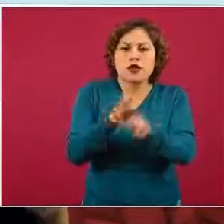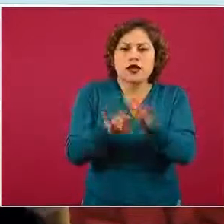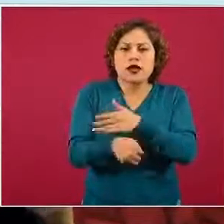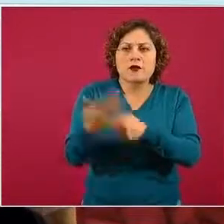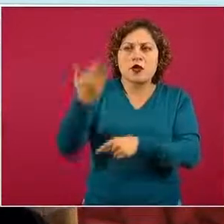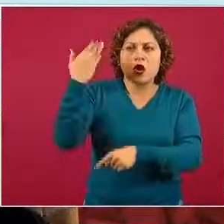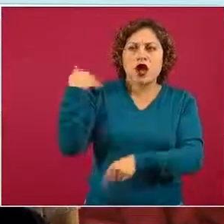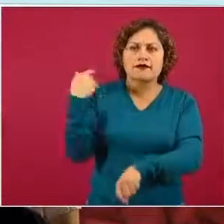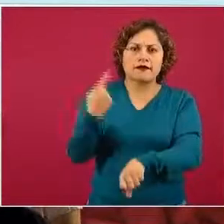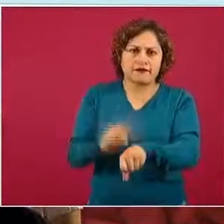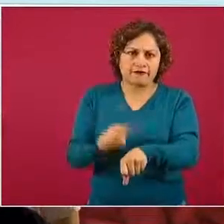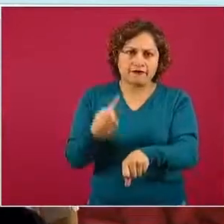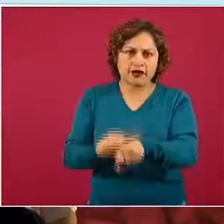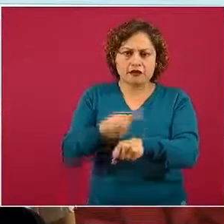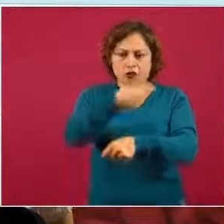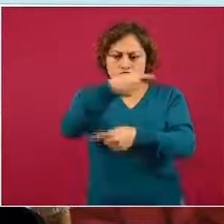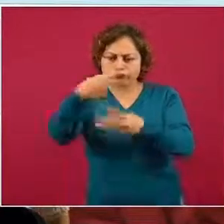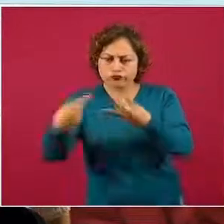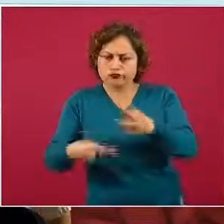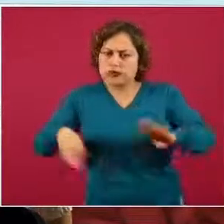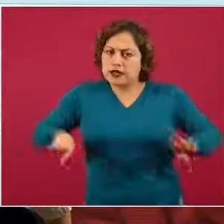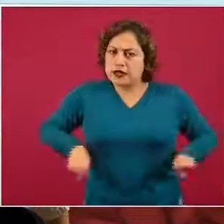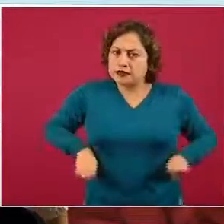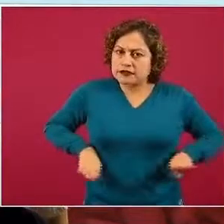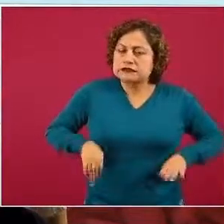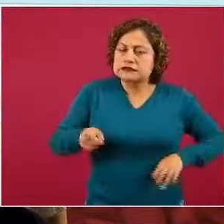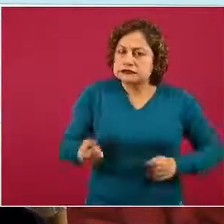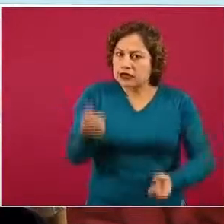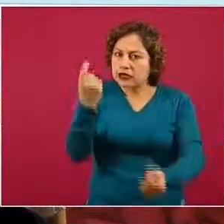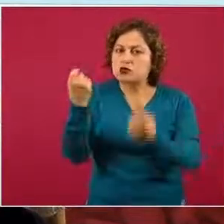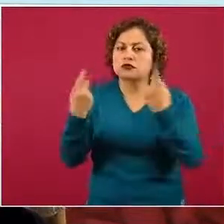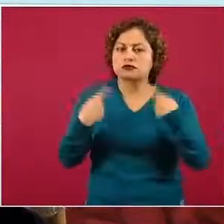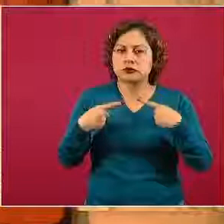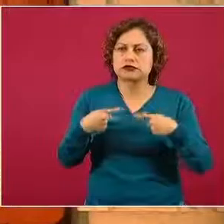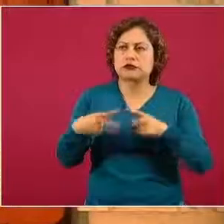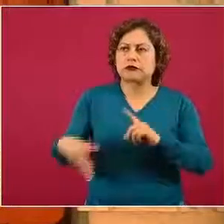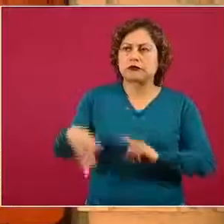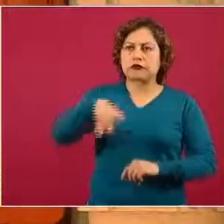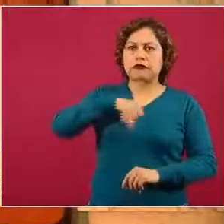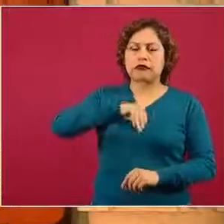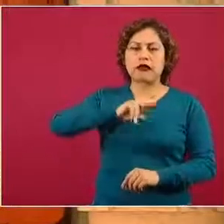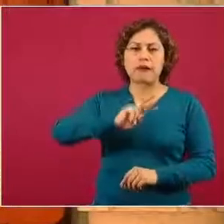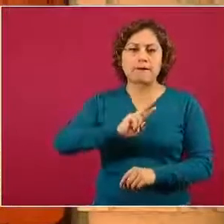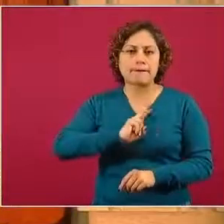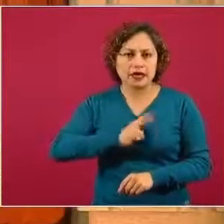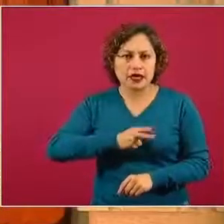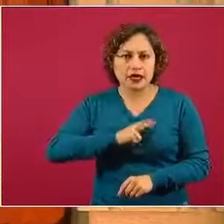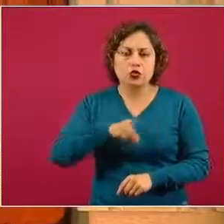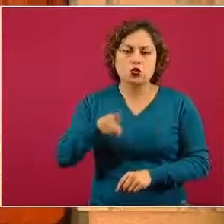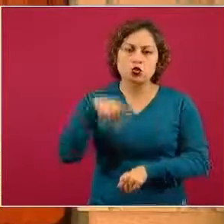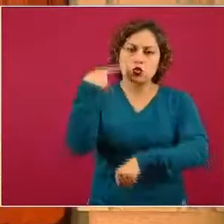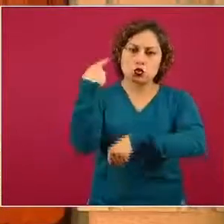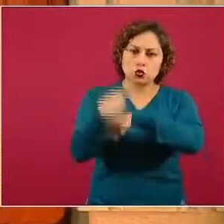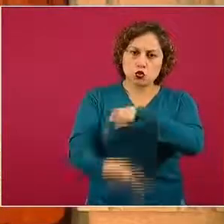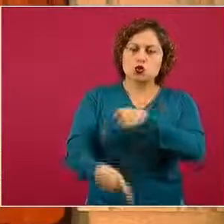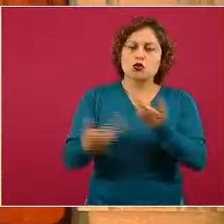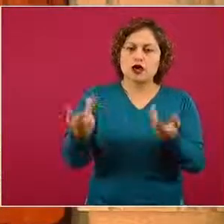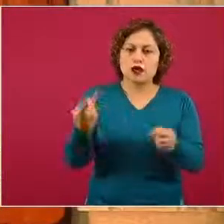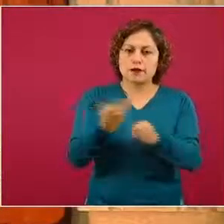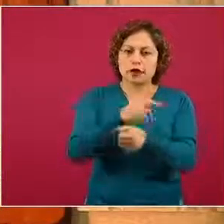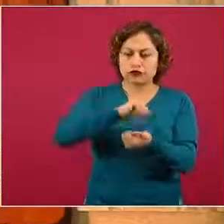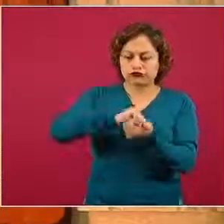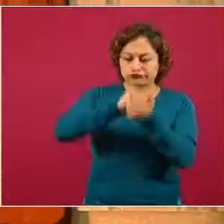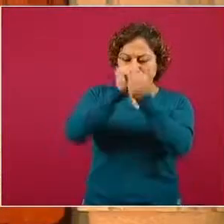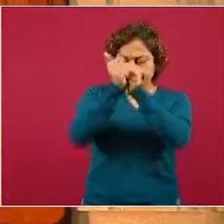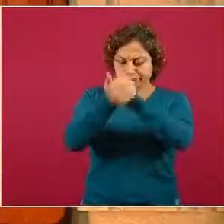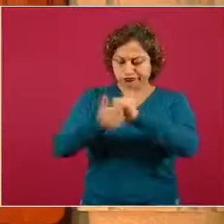su momento permiten que el virus cause signos de alarma, cause complicaciones, deterioro de